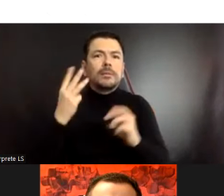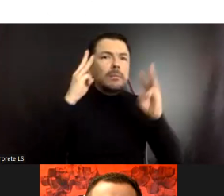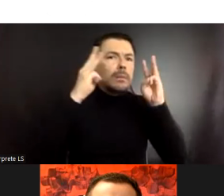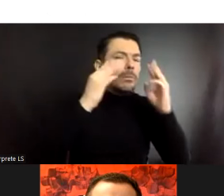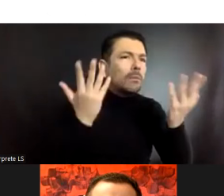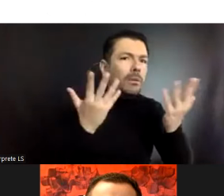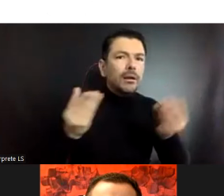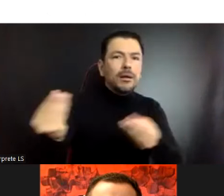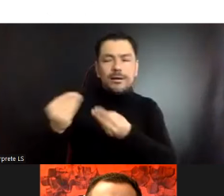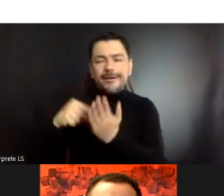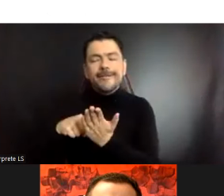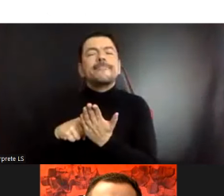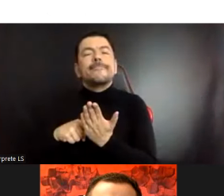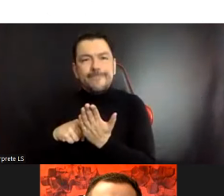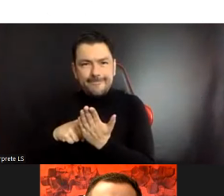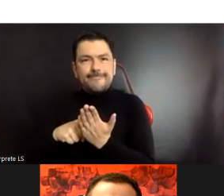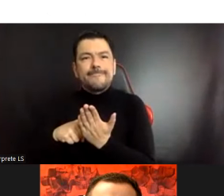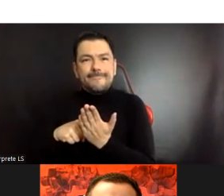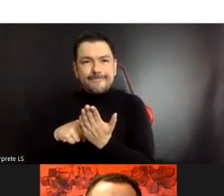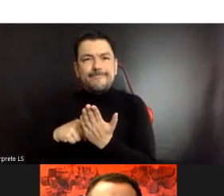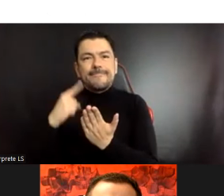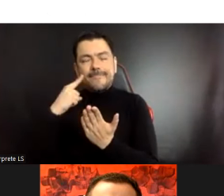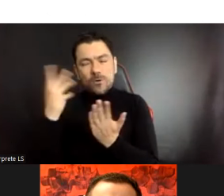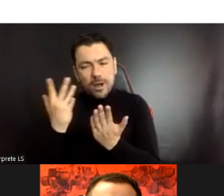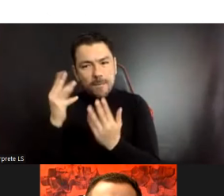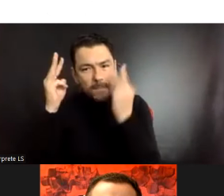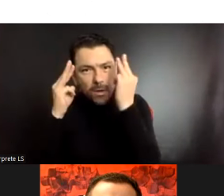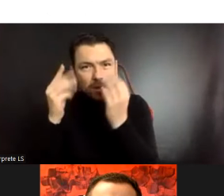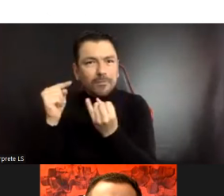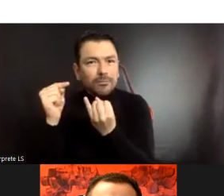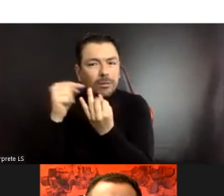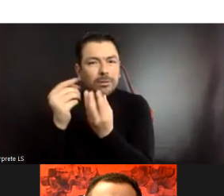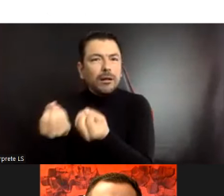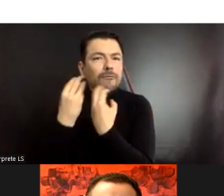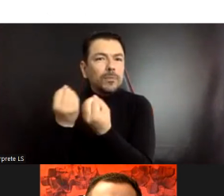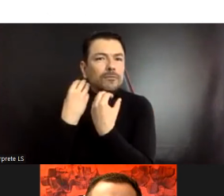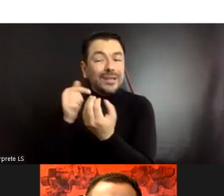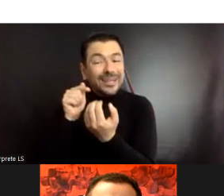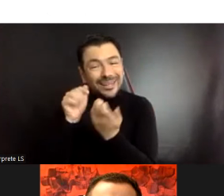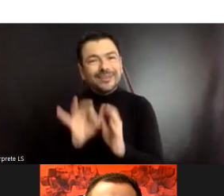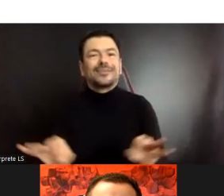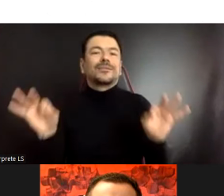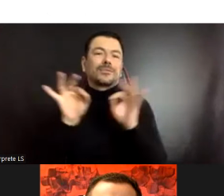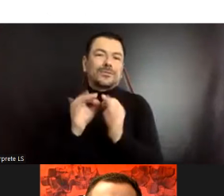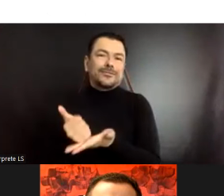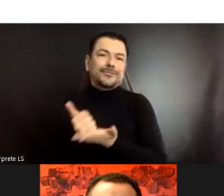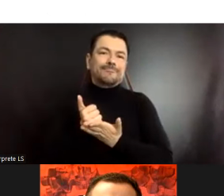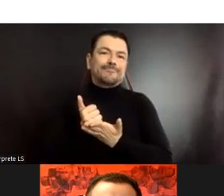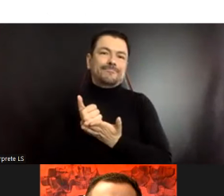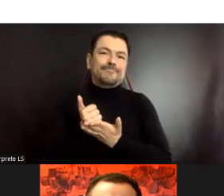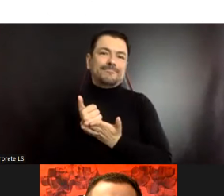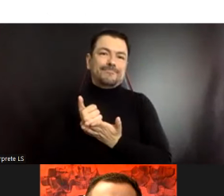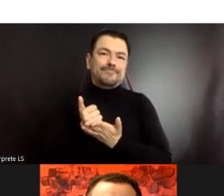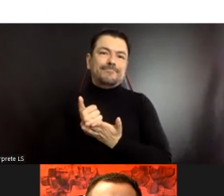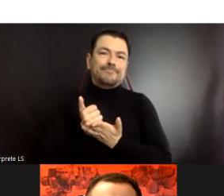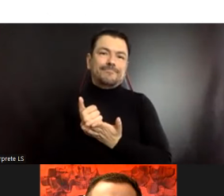cuáles son sus perspectivas y cuáles son sus preguntas. Esto realmente nos ayuda a enviar el mensaje adecuado, pero